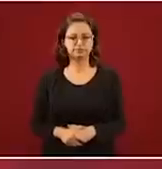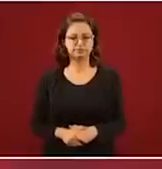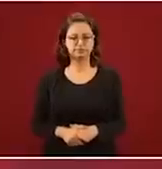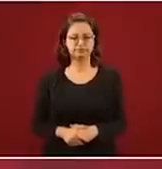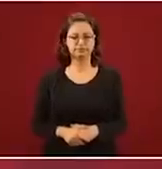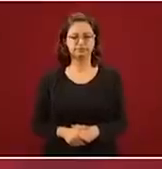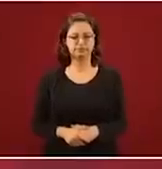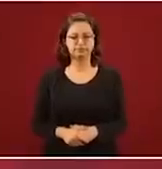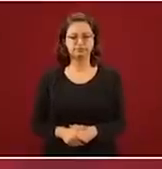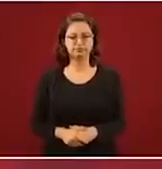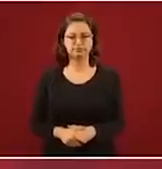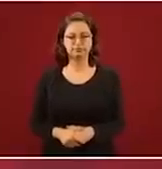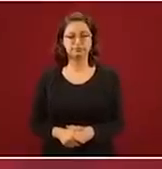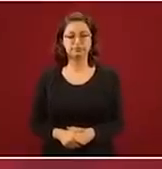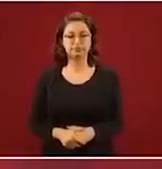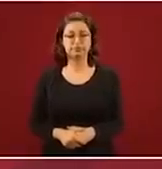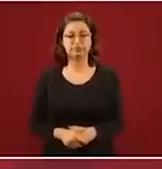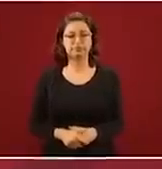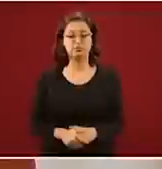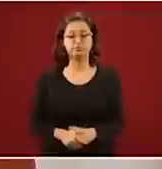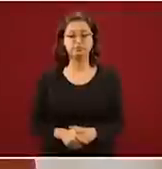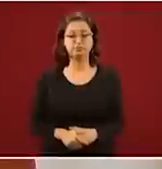Todos los martes,